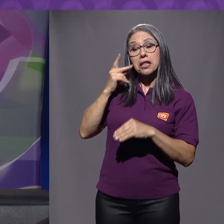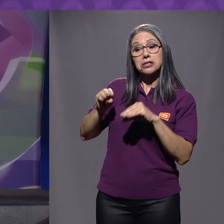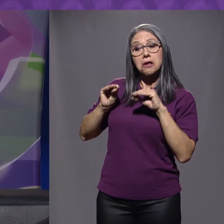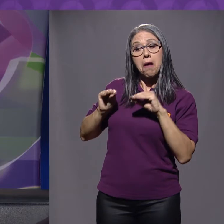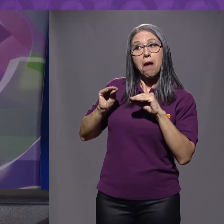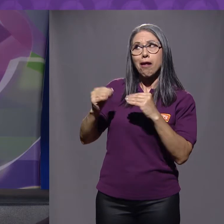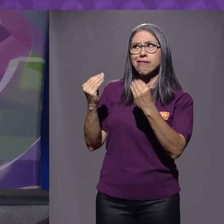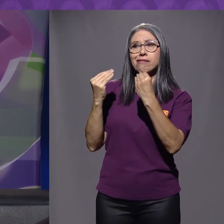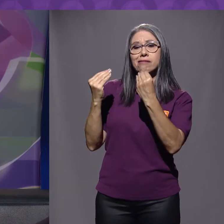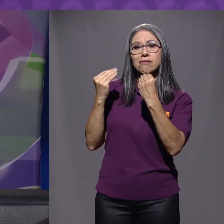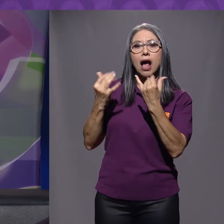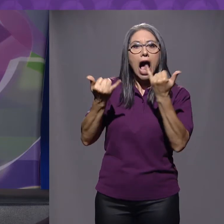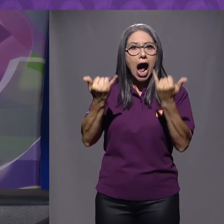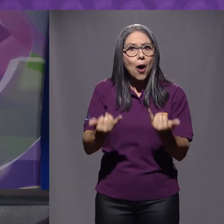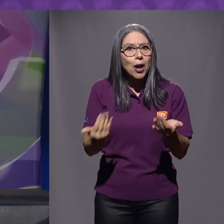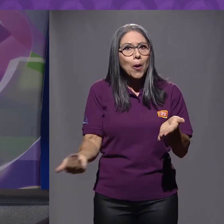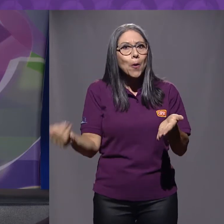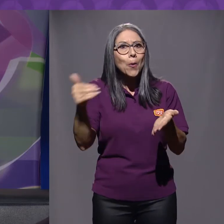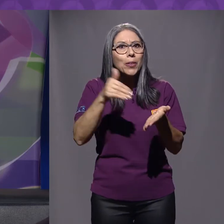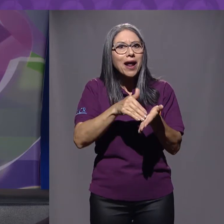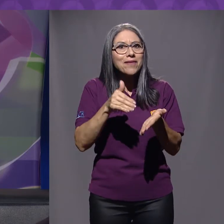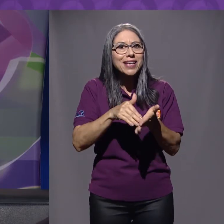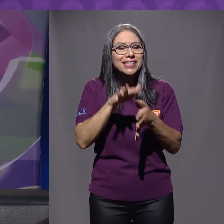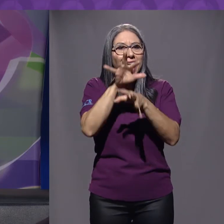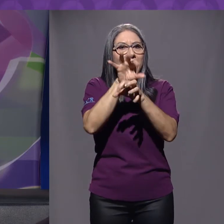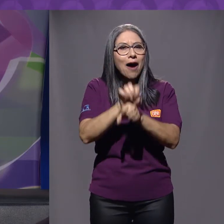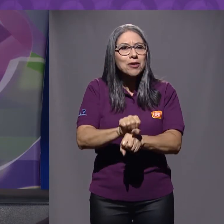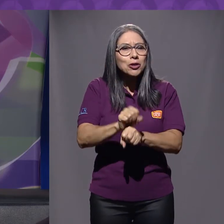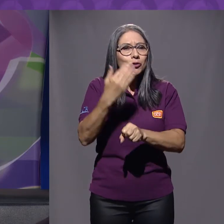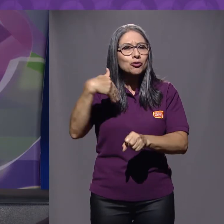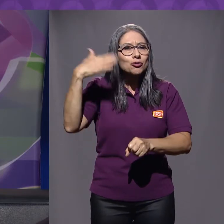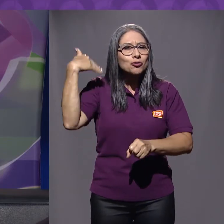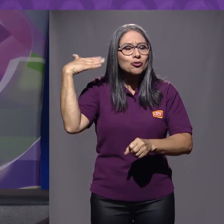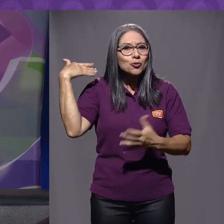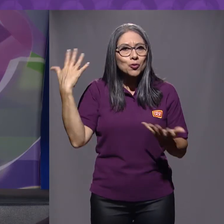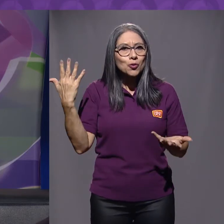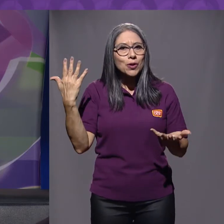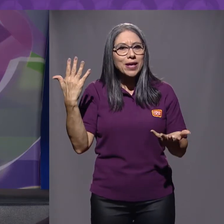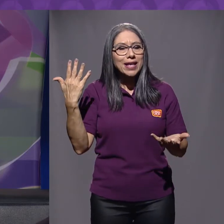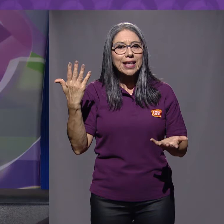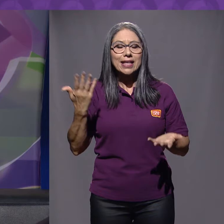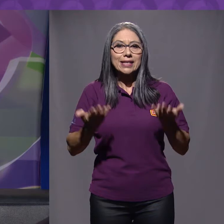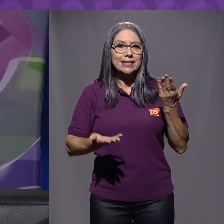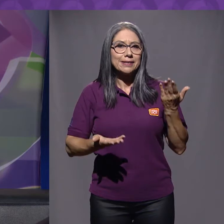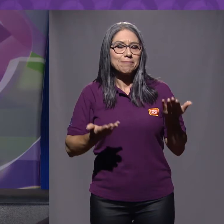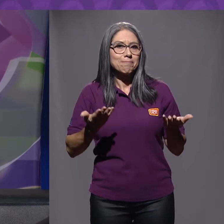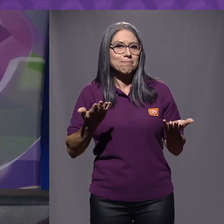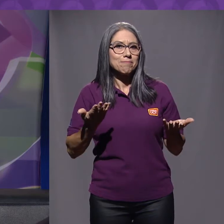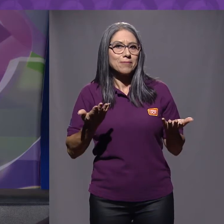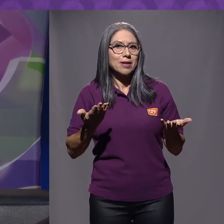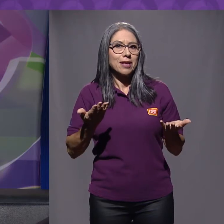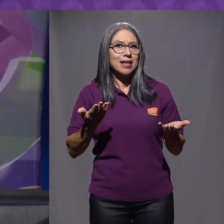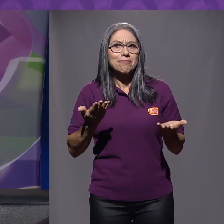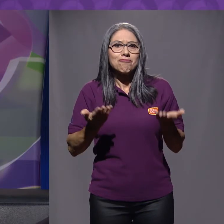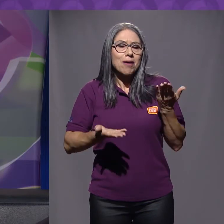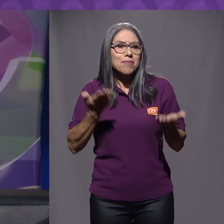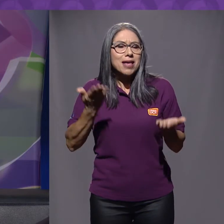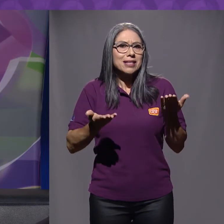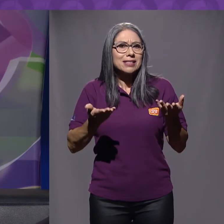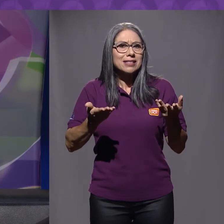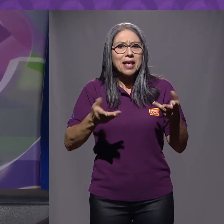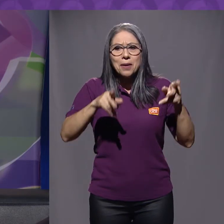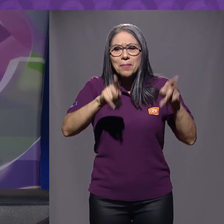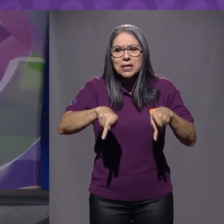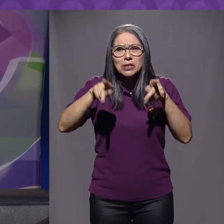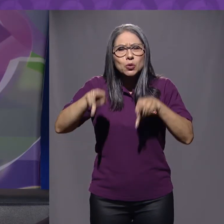decían que tuvimos que retomarlo de nuevo, ¿verdad? Y de repente fue como, se tuvo que estar